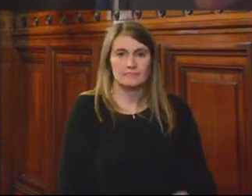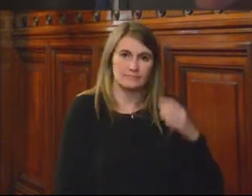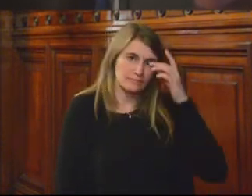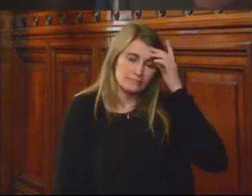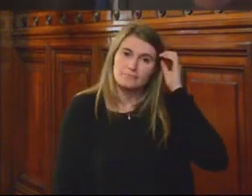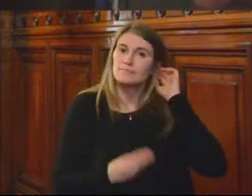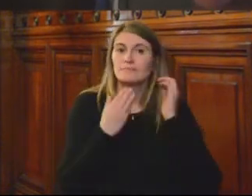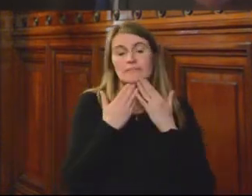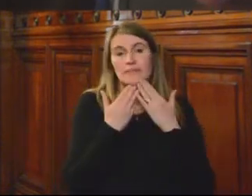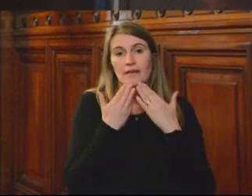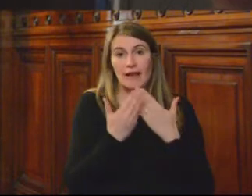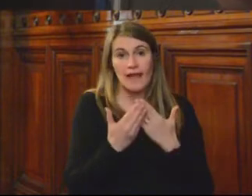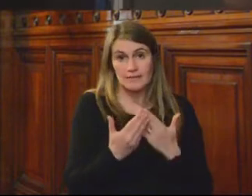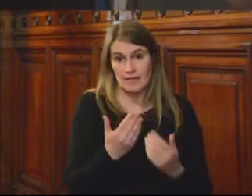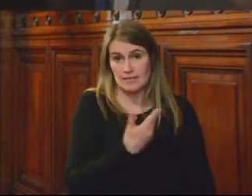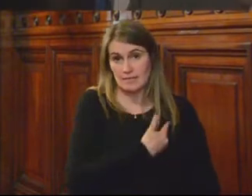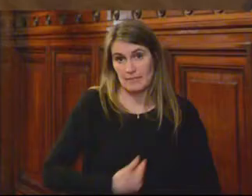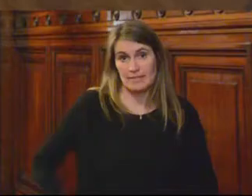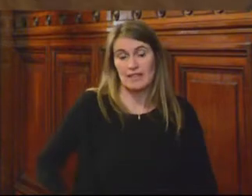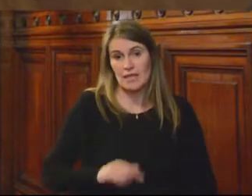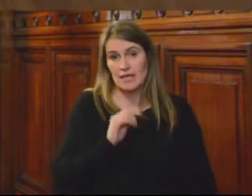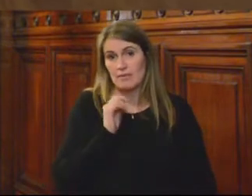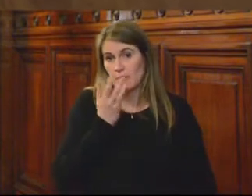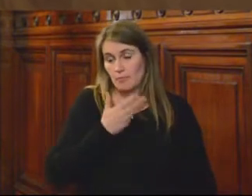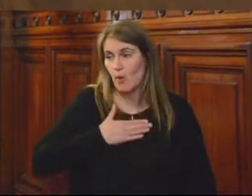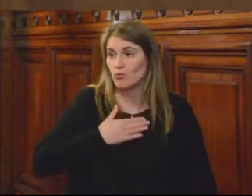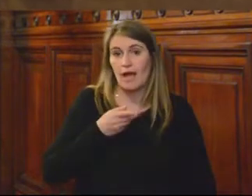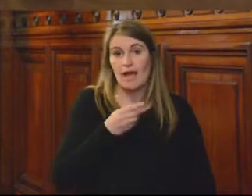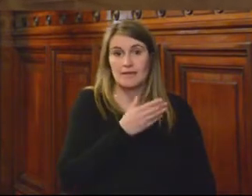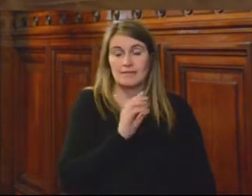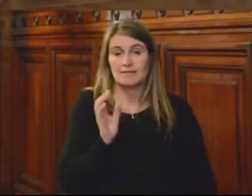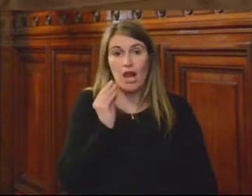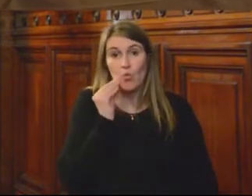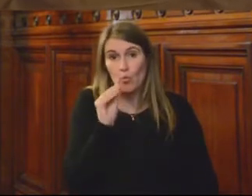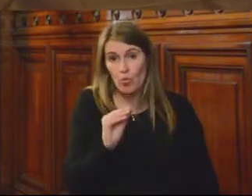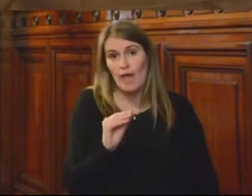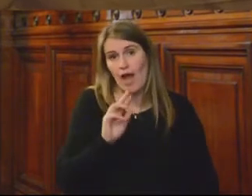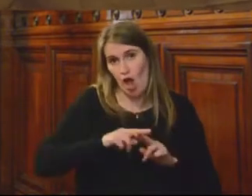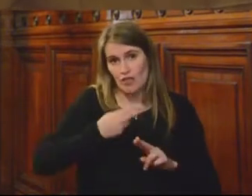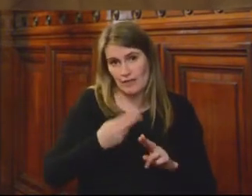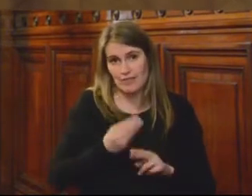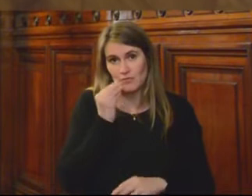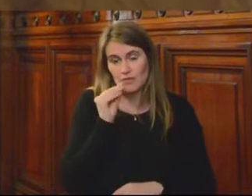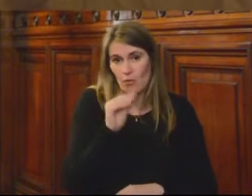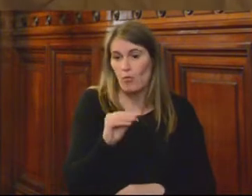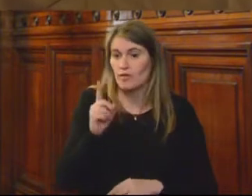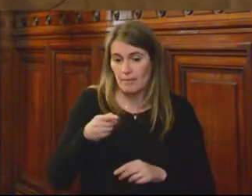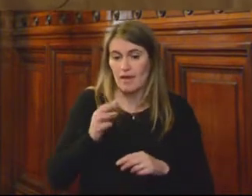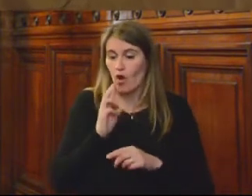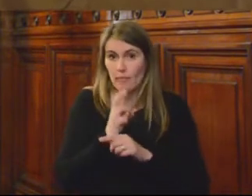Muchas gracias, señor presidente. Un gusto saludarlo nuevamente, igual comisionados, comisionadas, la